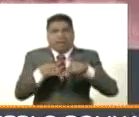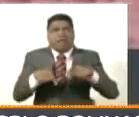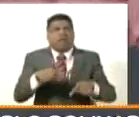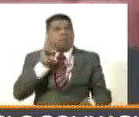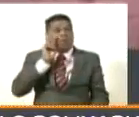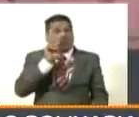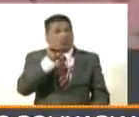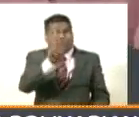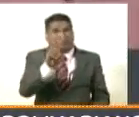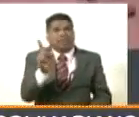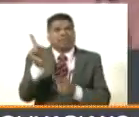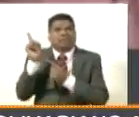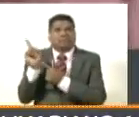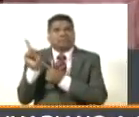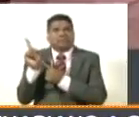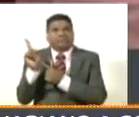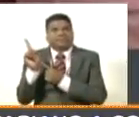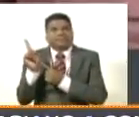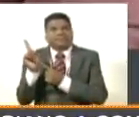manera